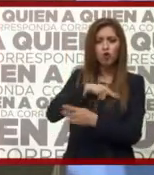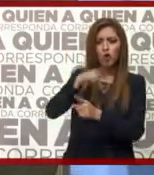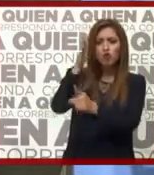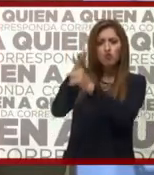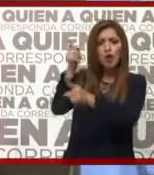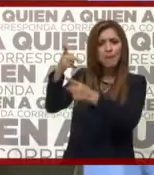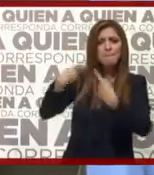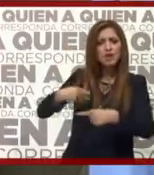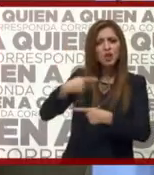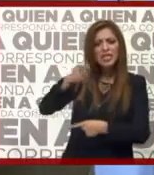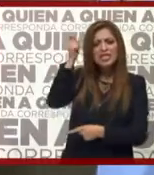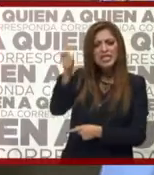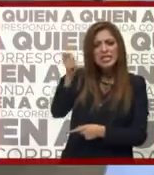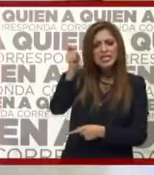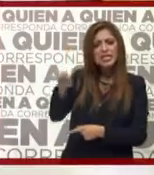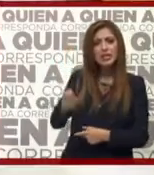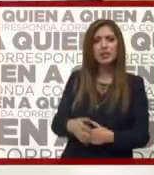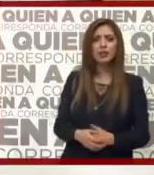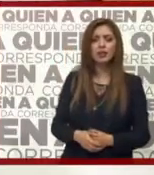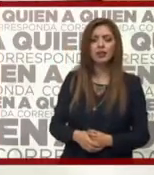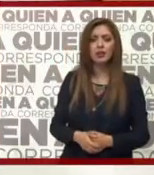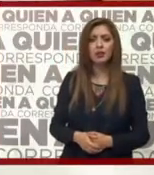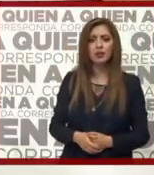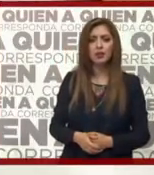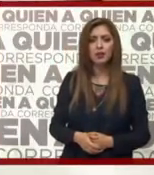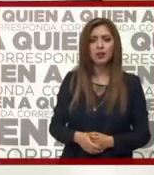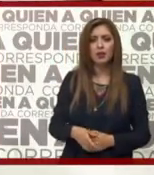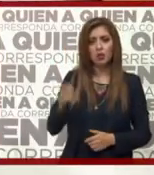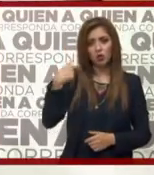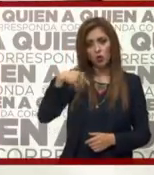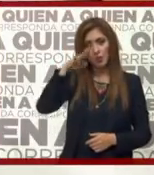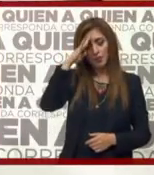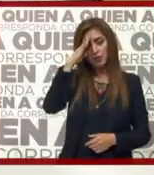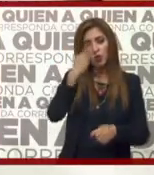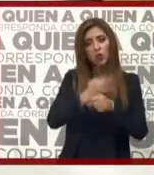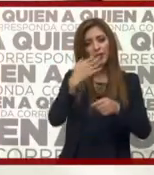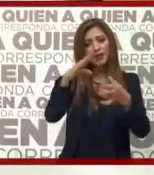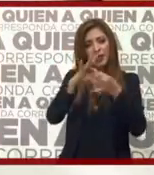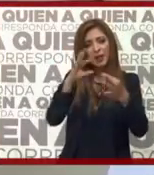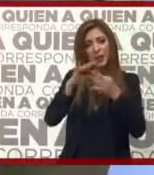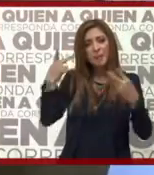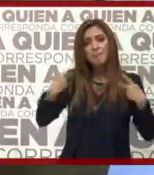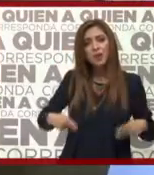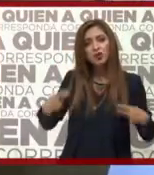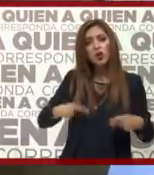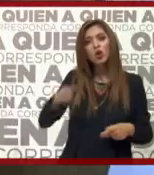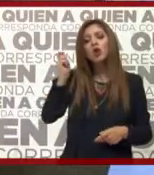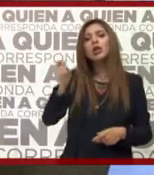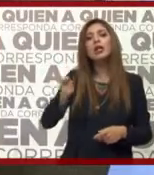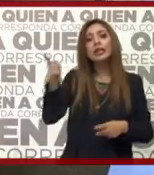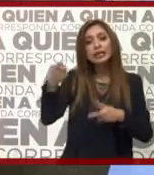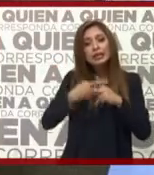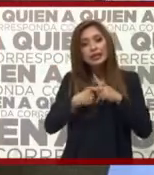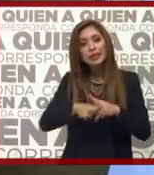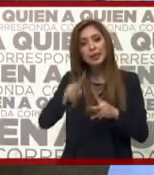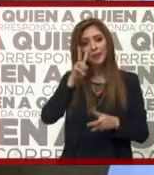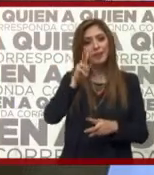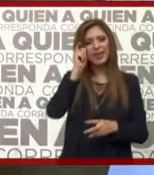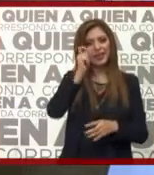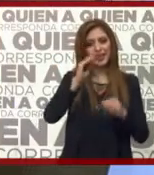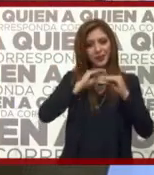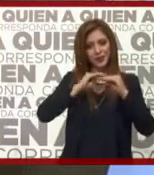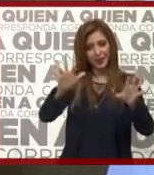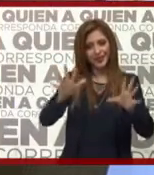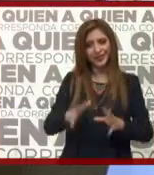que recibe el bullying exactamente pues creo que vale la pena hablar del agresor porque es ahí donde todo comienza qué le parece si vamos a ver la